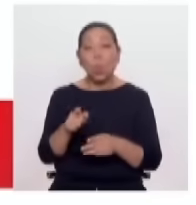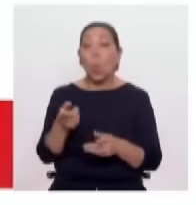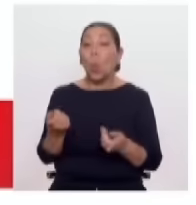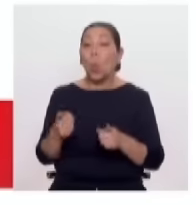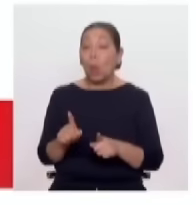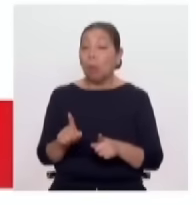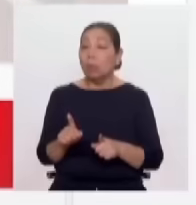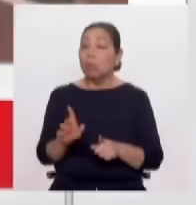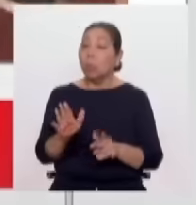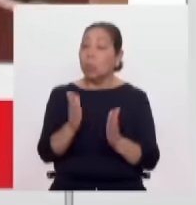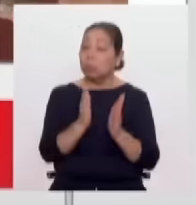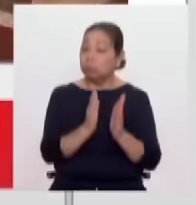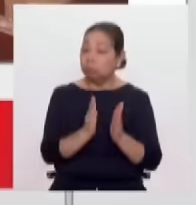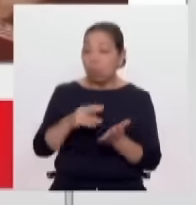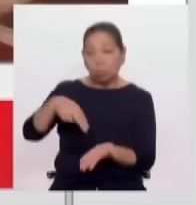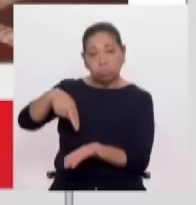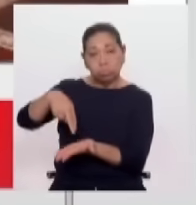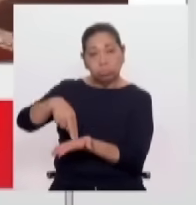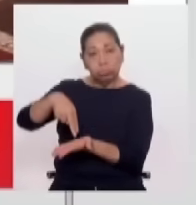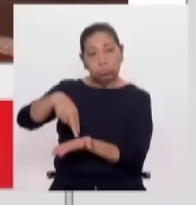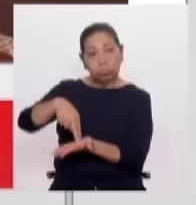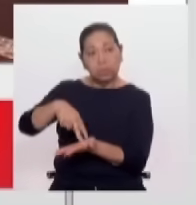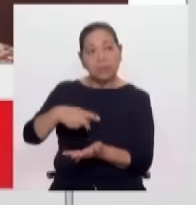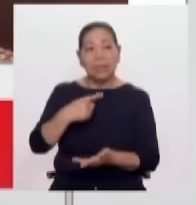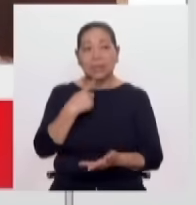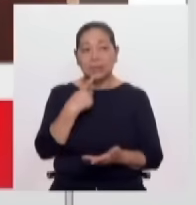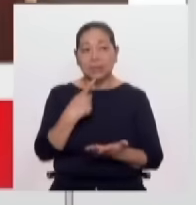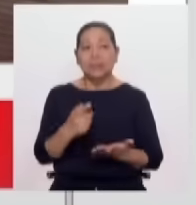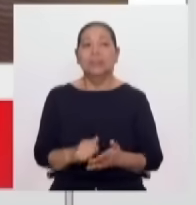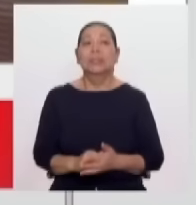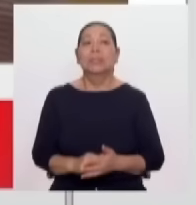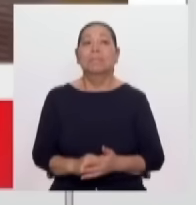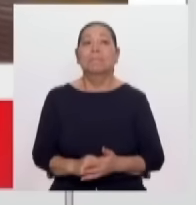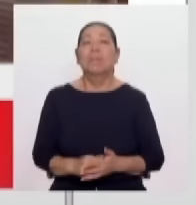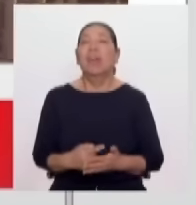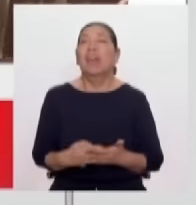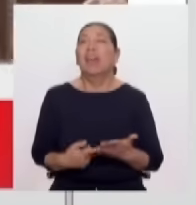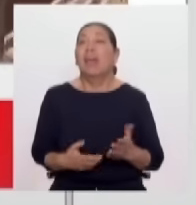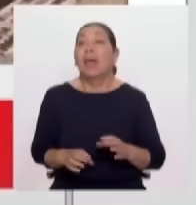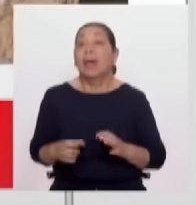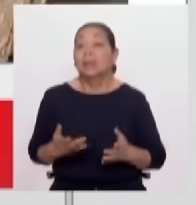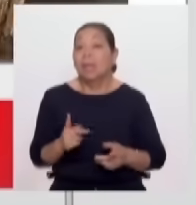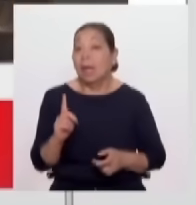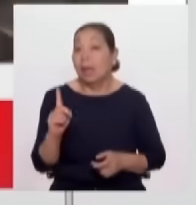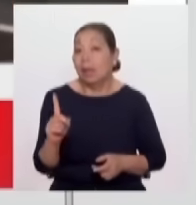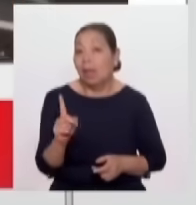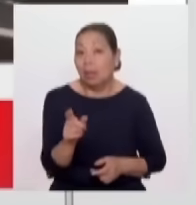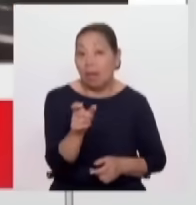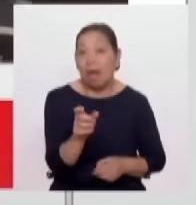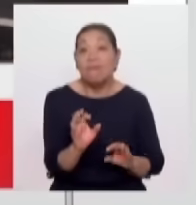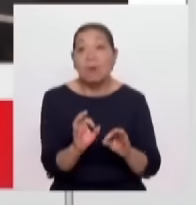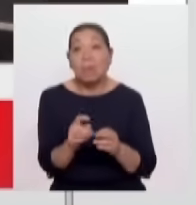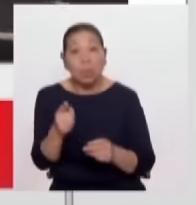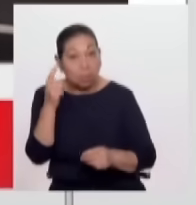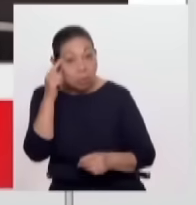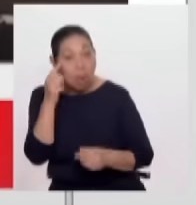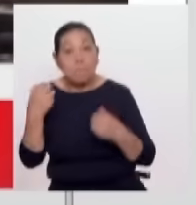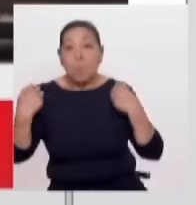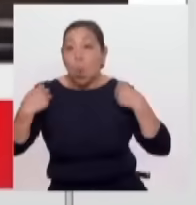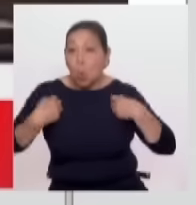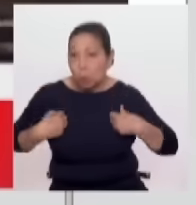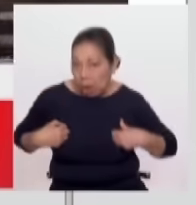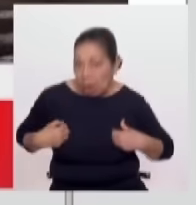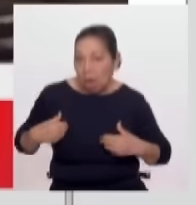evacuar de manera ordenada, hay que establecer qué función va a cumplir cada integrante de la familia, la mochila